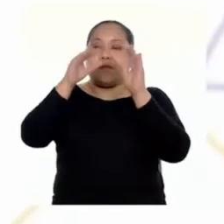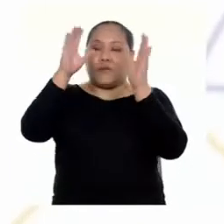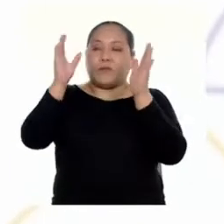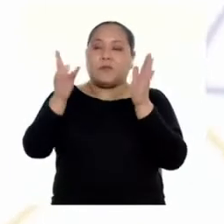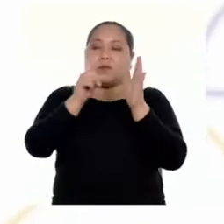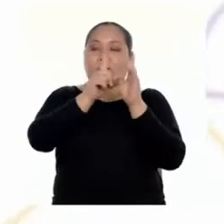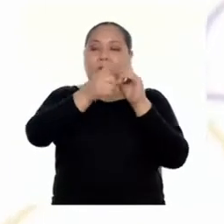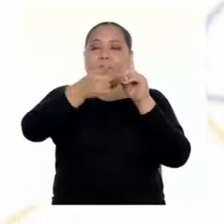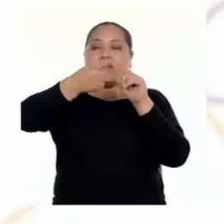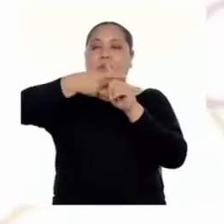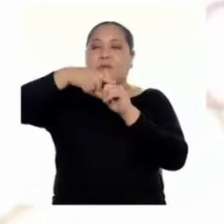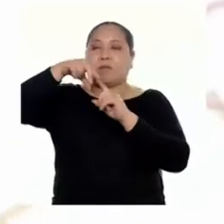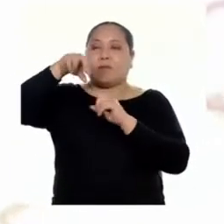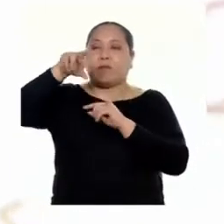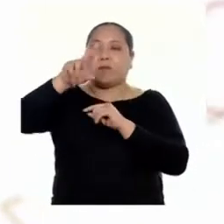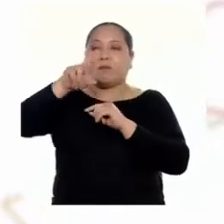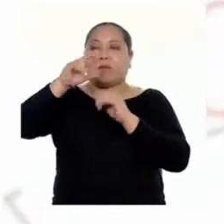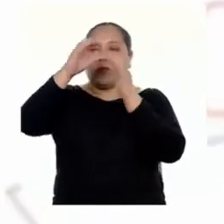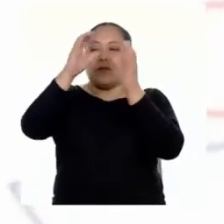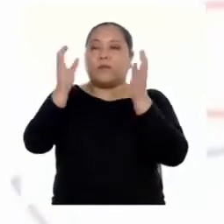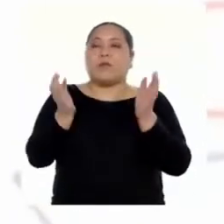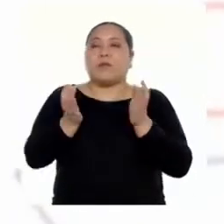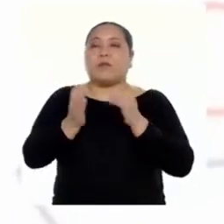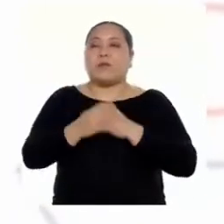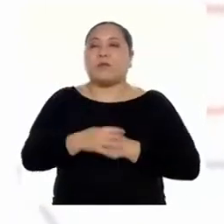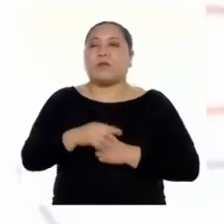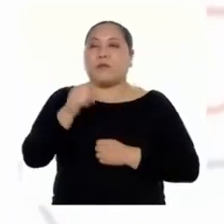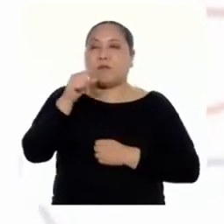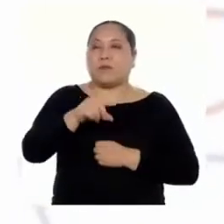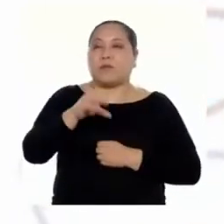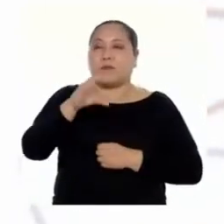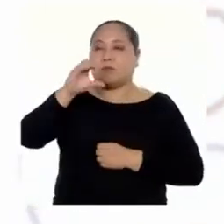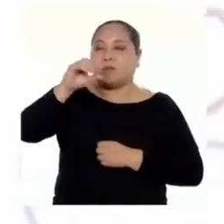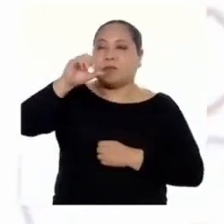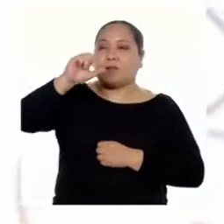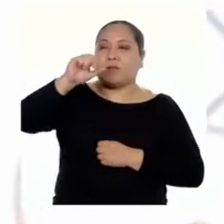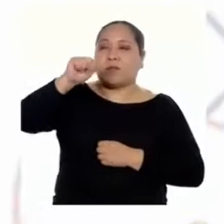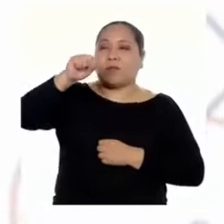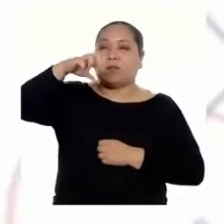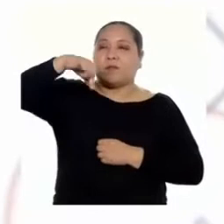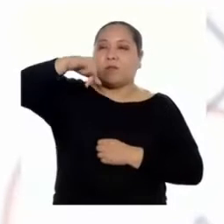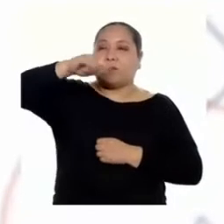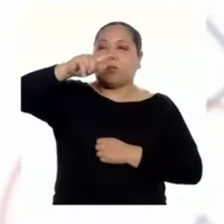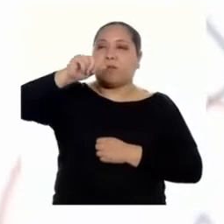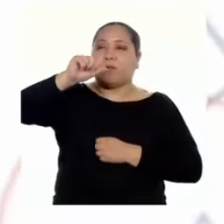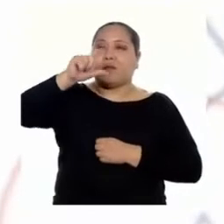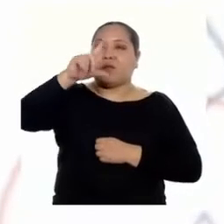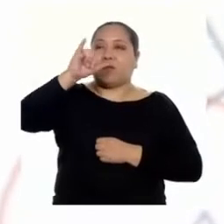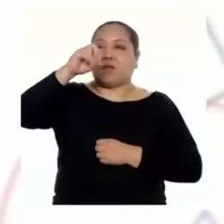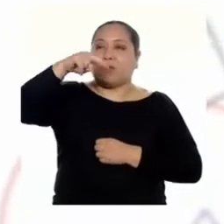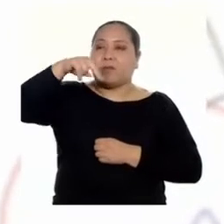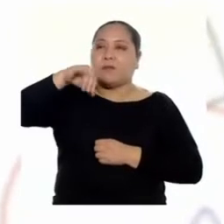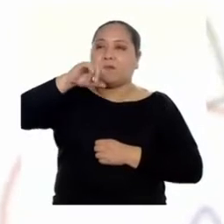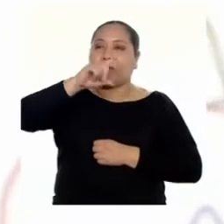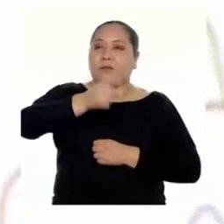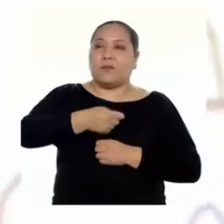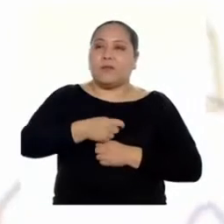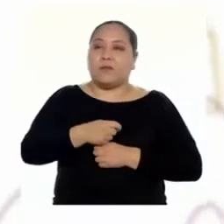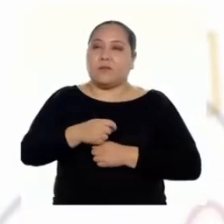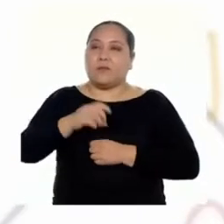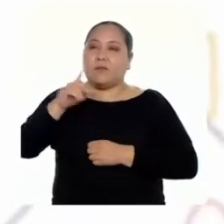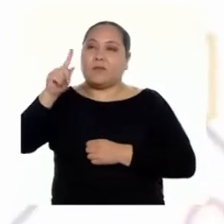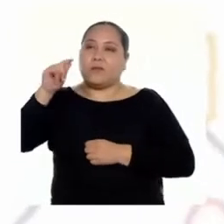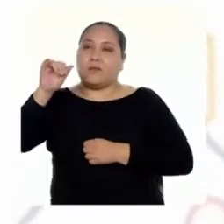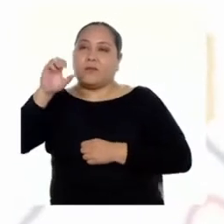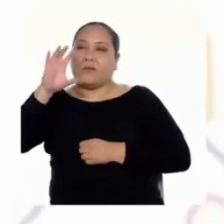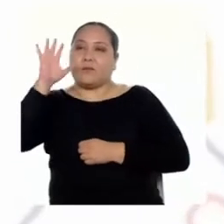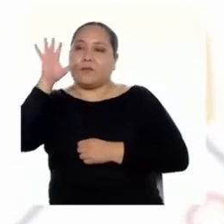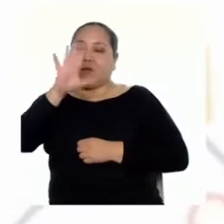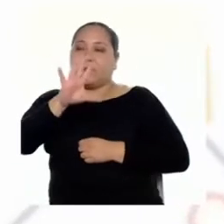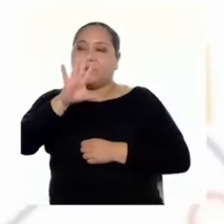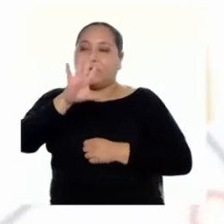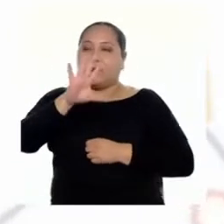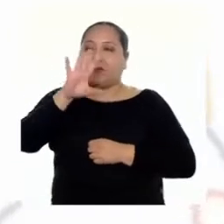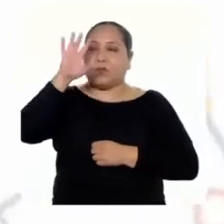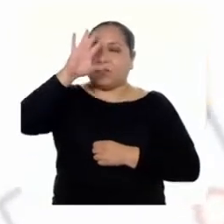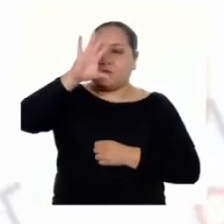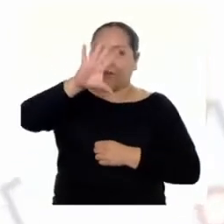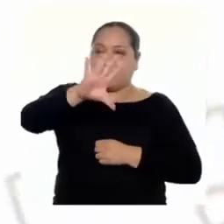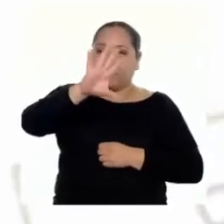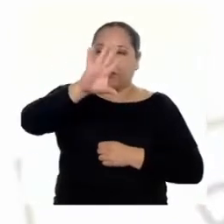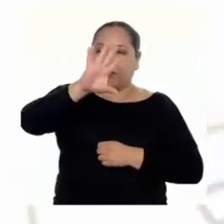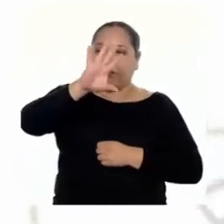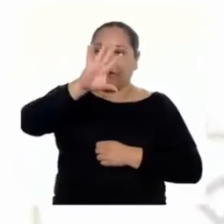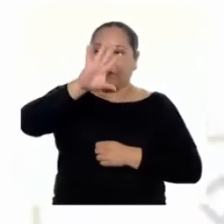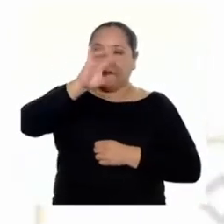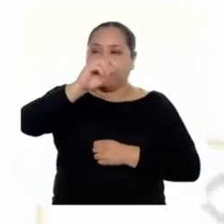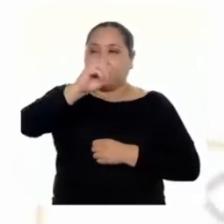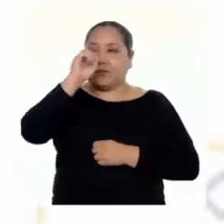T de la suma de 1 con la tasa R. El capital inicial es 1000 soles. La tasa es de 5% o